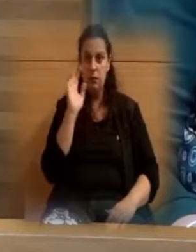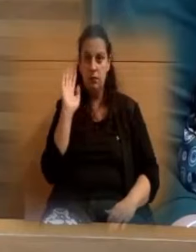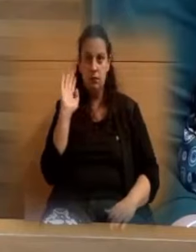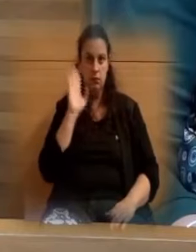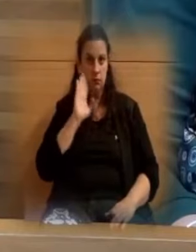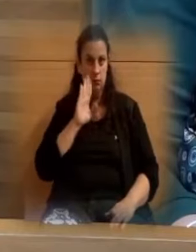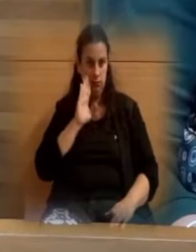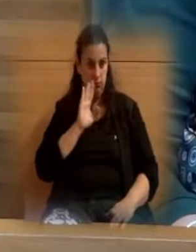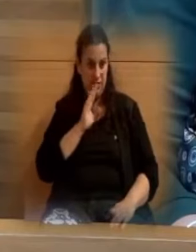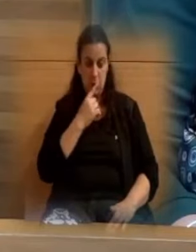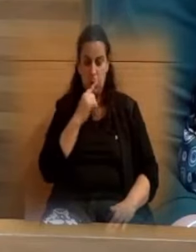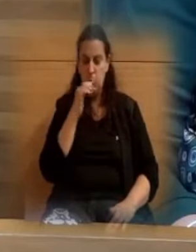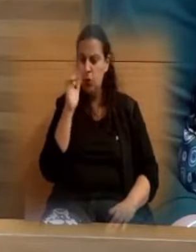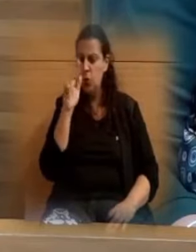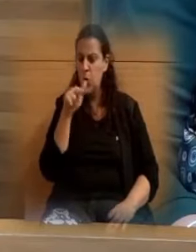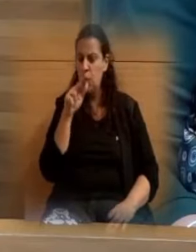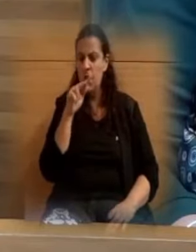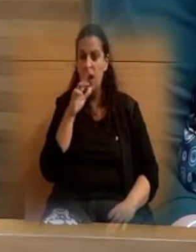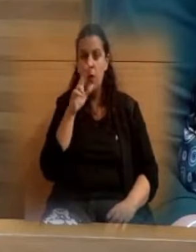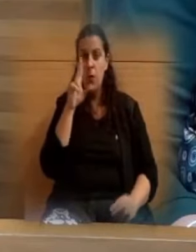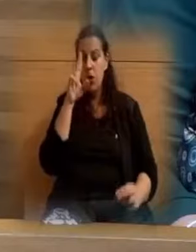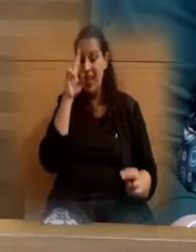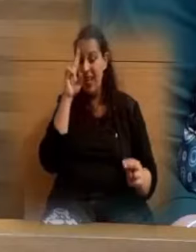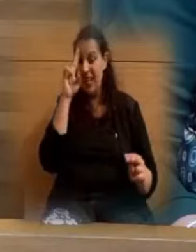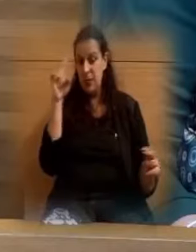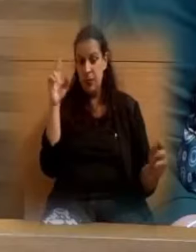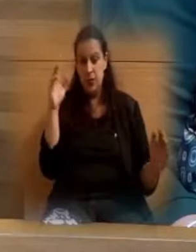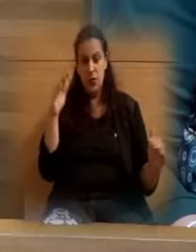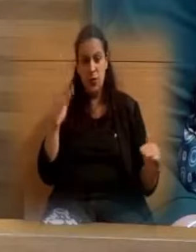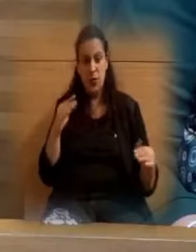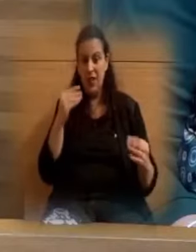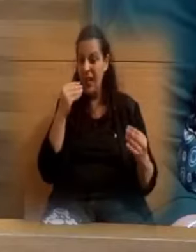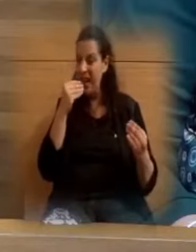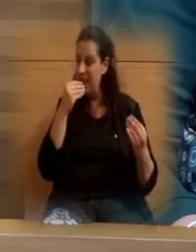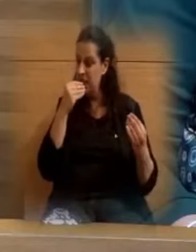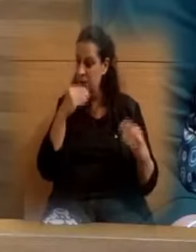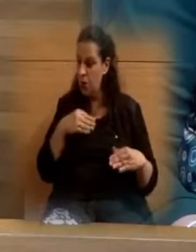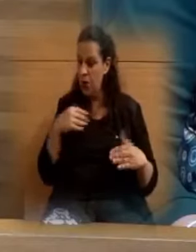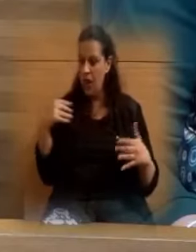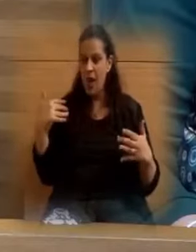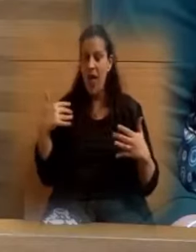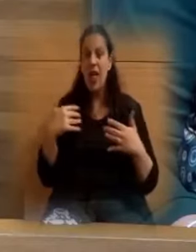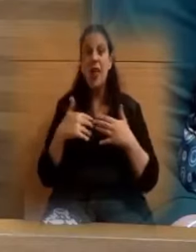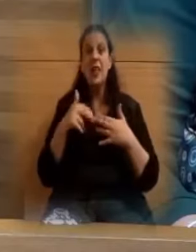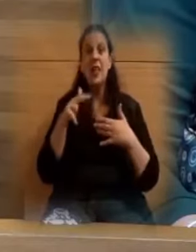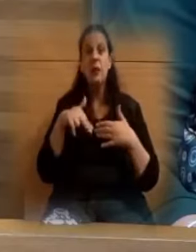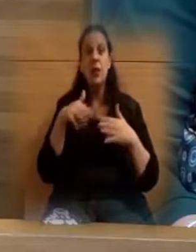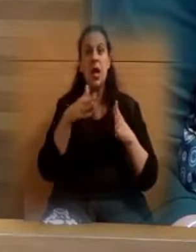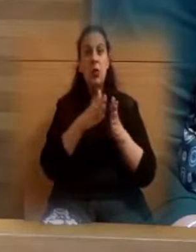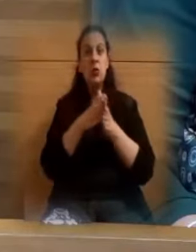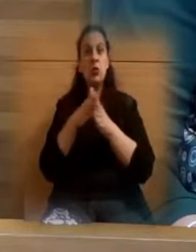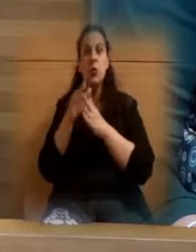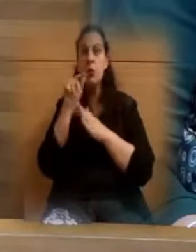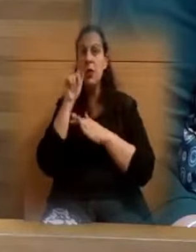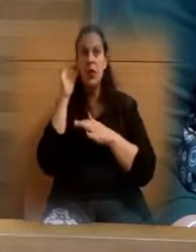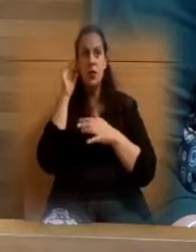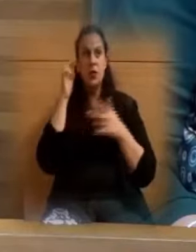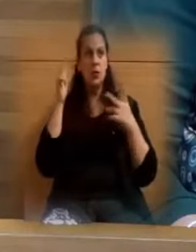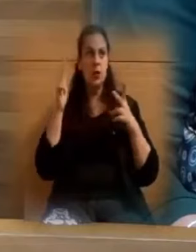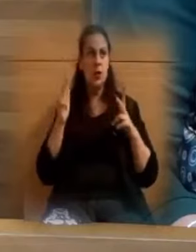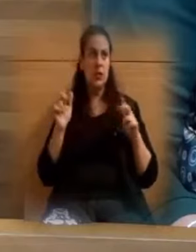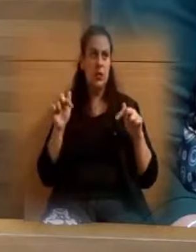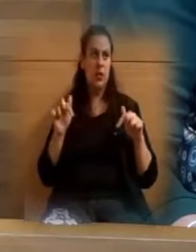criminal jamás porque es una falta de respeto no solo a la historia sino también a los compañeros y compañeras que estamos aquí